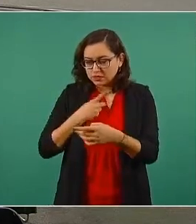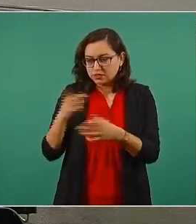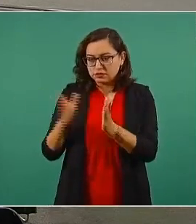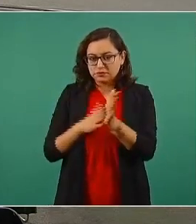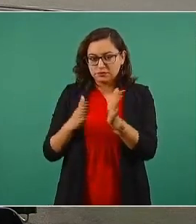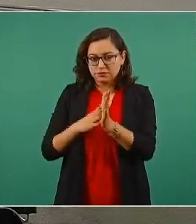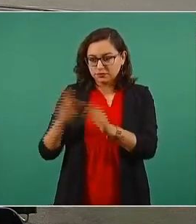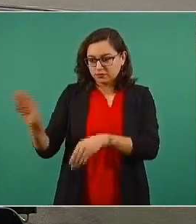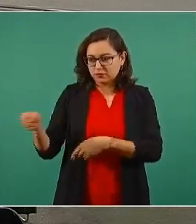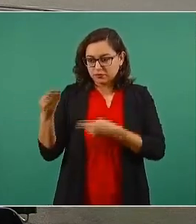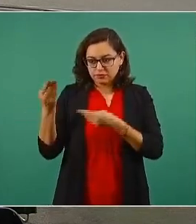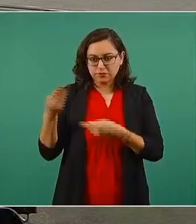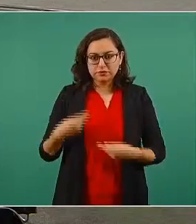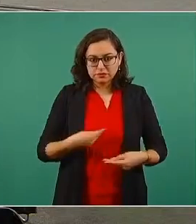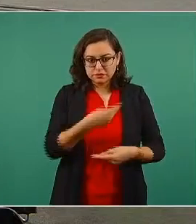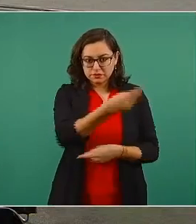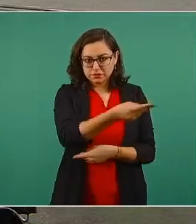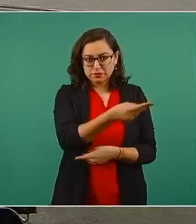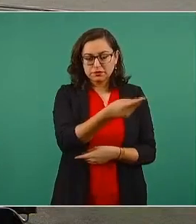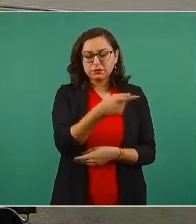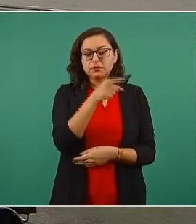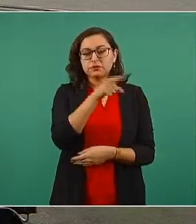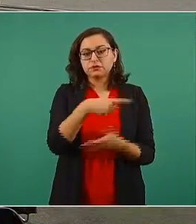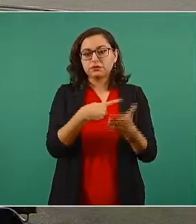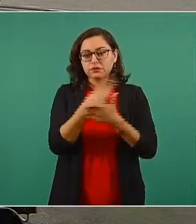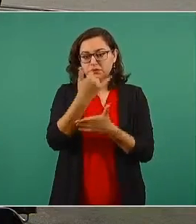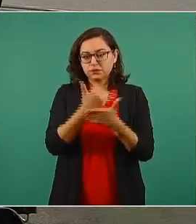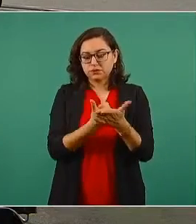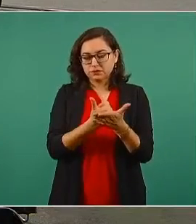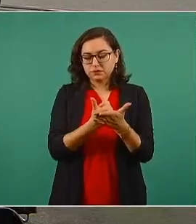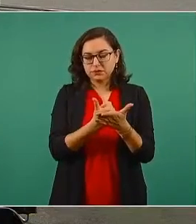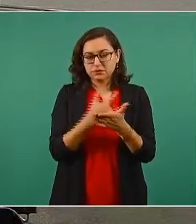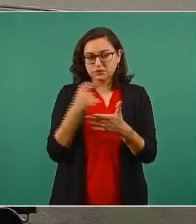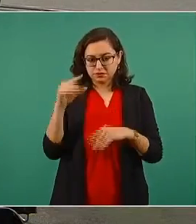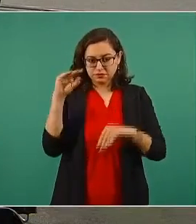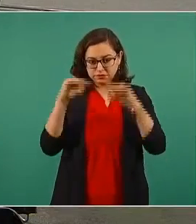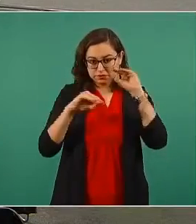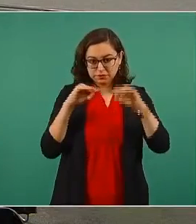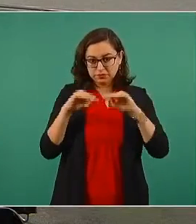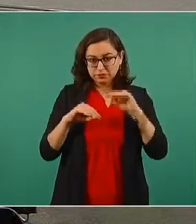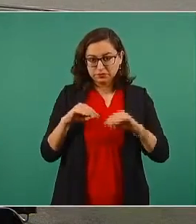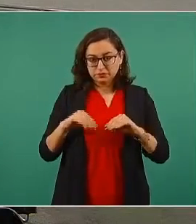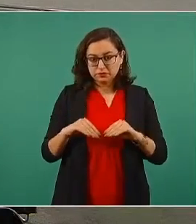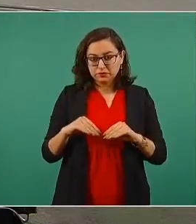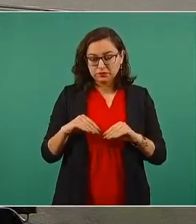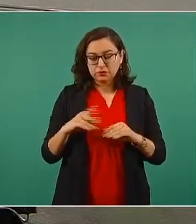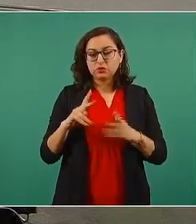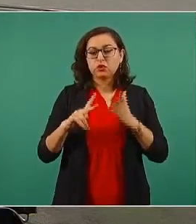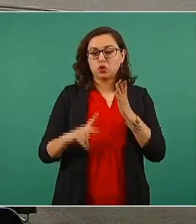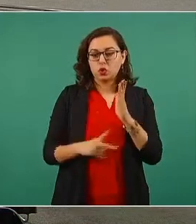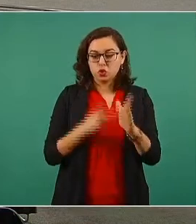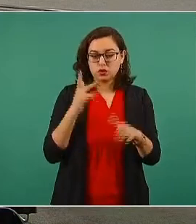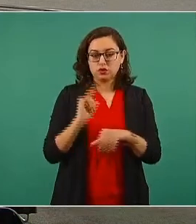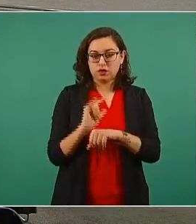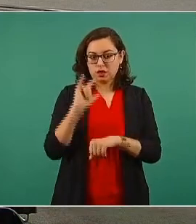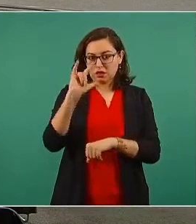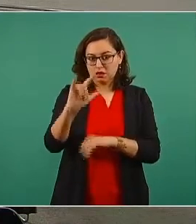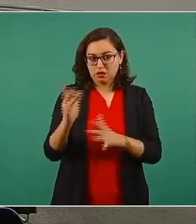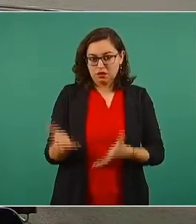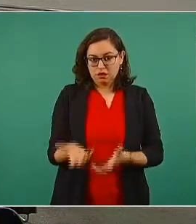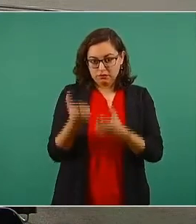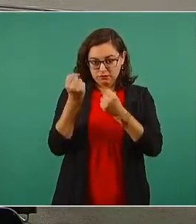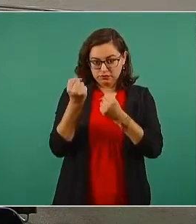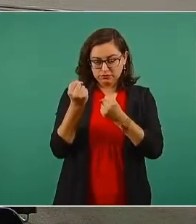si gusta, pues aquí lo traigo, se lo podría entregar. Es un proyecto que ellos han preparado para rescatar de una vez por todas a Mexicana de Aviación.